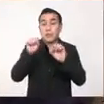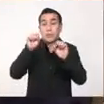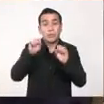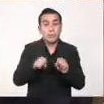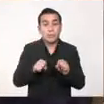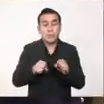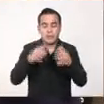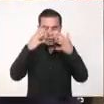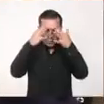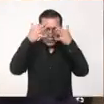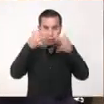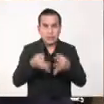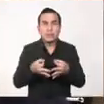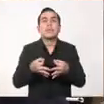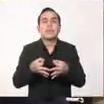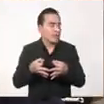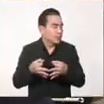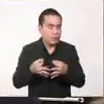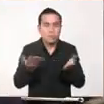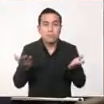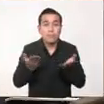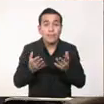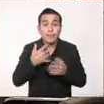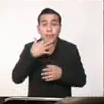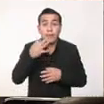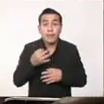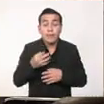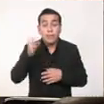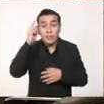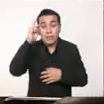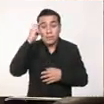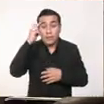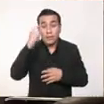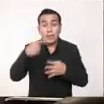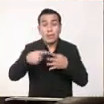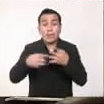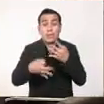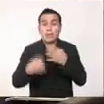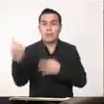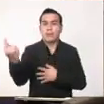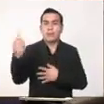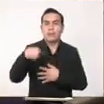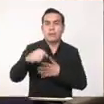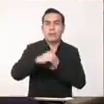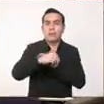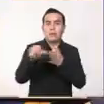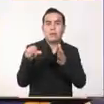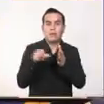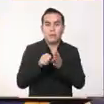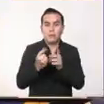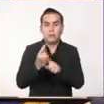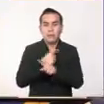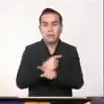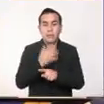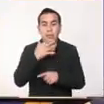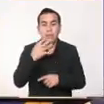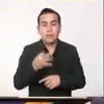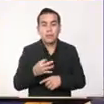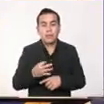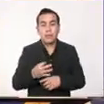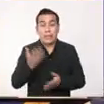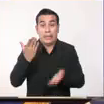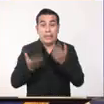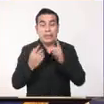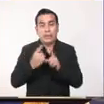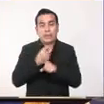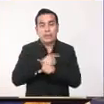puede decidir si lo hace o no, porque hay reserva de ley, o sea, la ley lo obliga a sustituirlo inmediatamente. Sí, no es que ellos pudieron decir, vamos